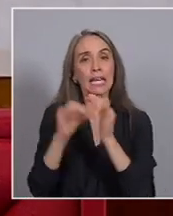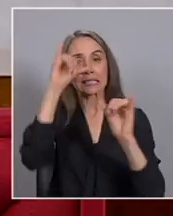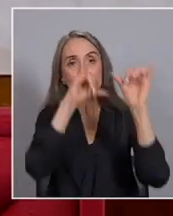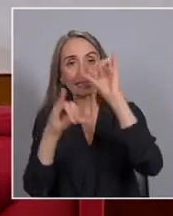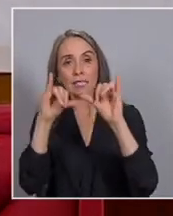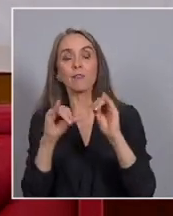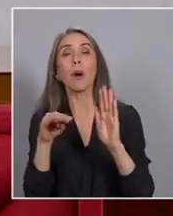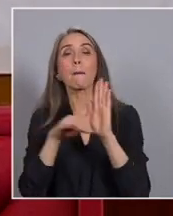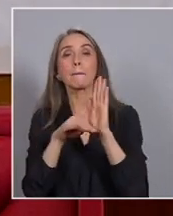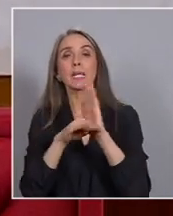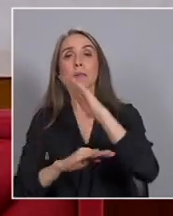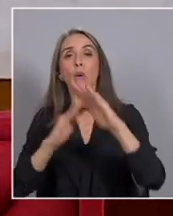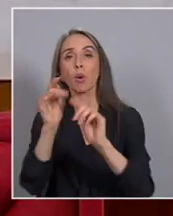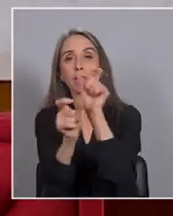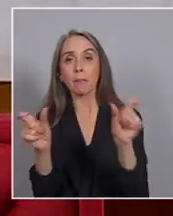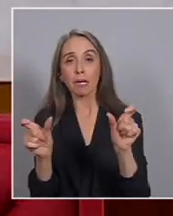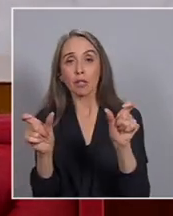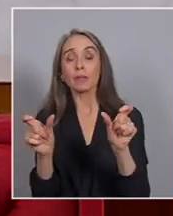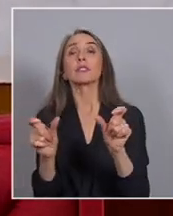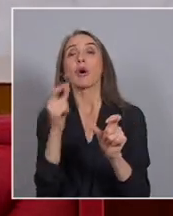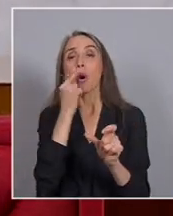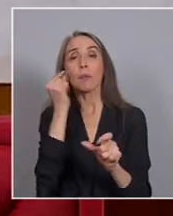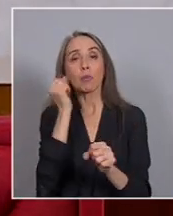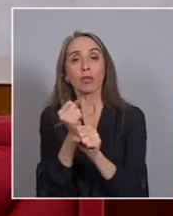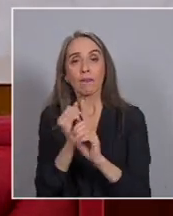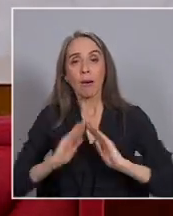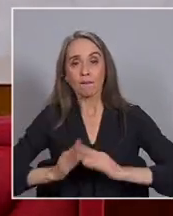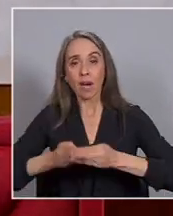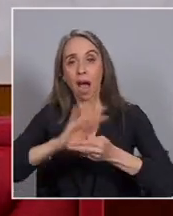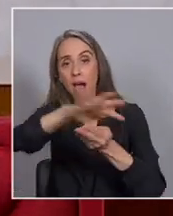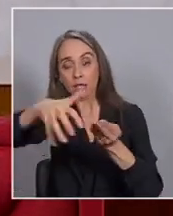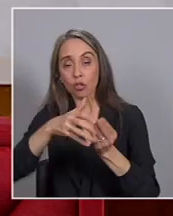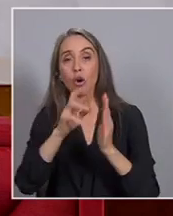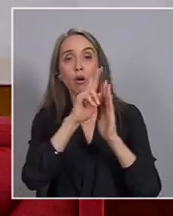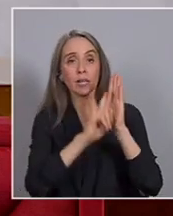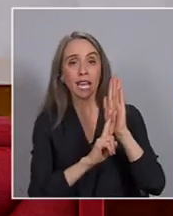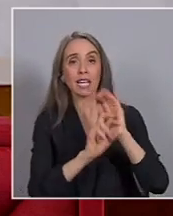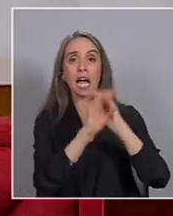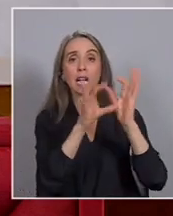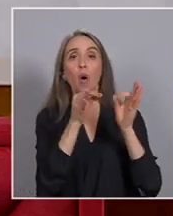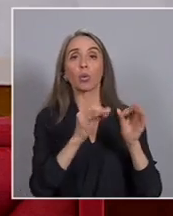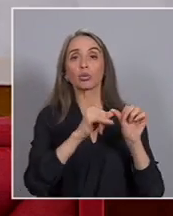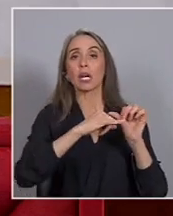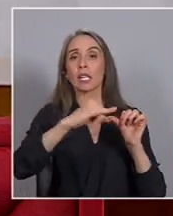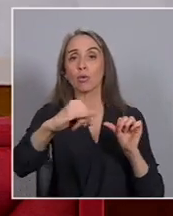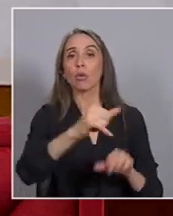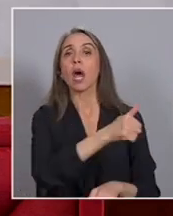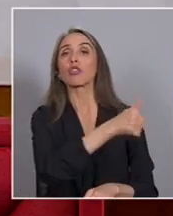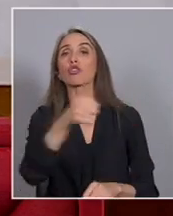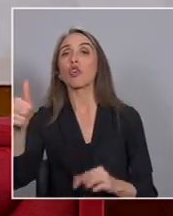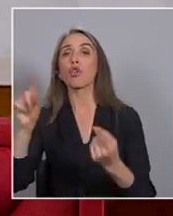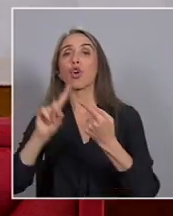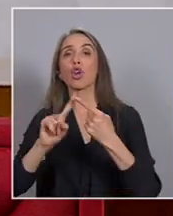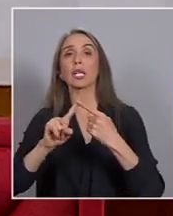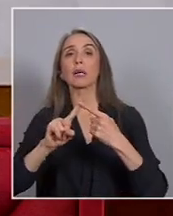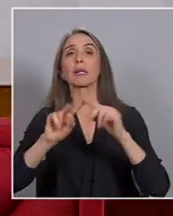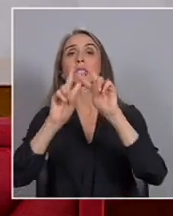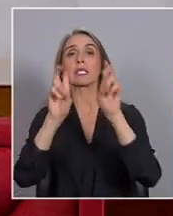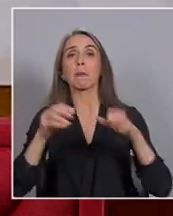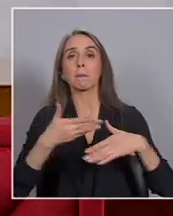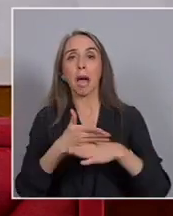condiciones mínimas de protección social para pescadores y pescadoras artesanales, con reglas claras, justas y sostenibles para todos los actores